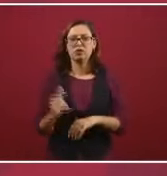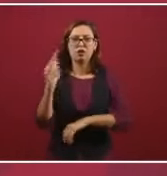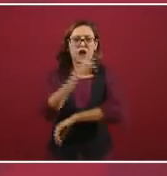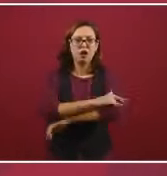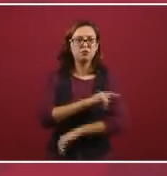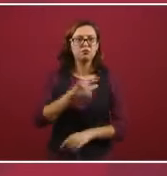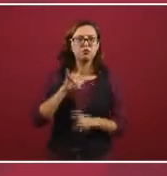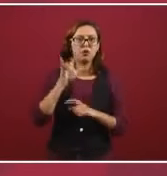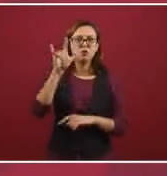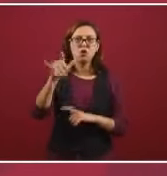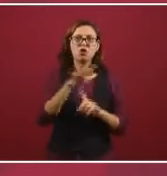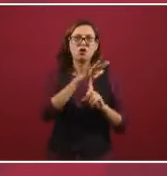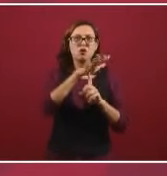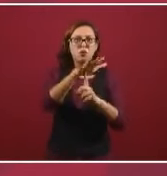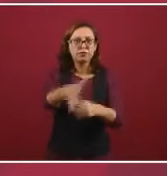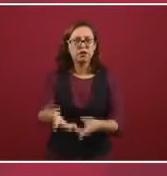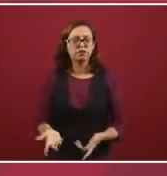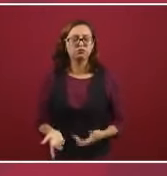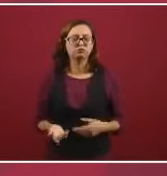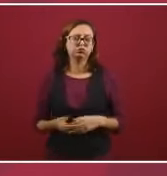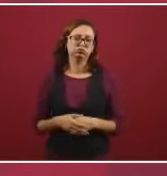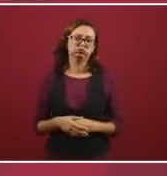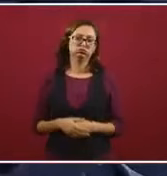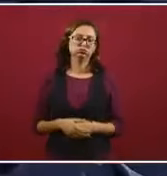de aviones y de helicópteros.